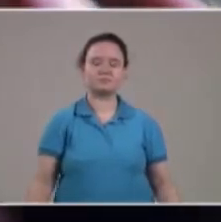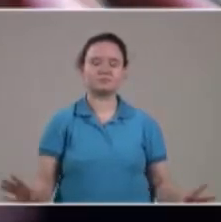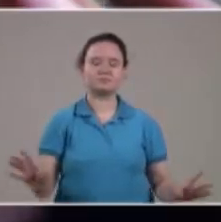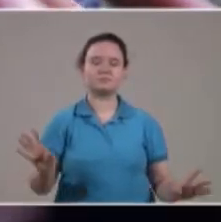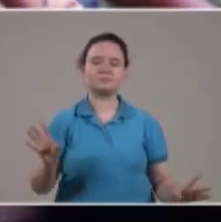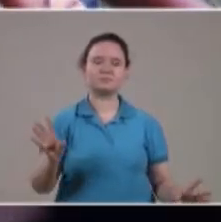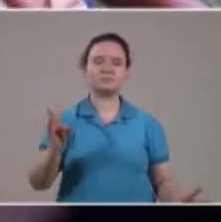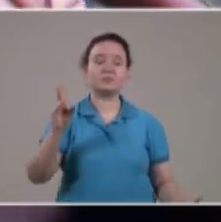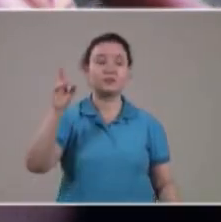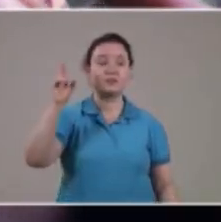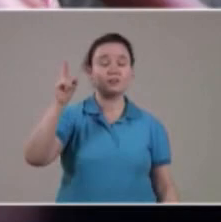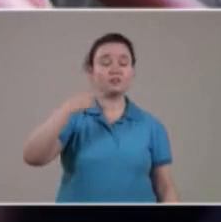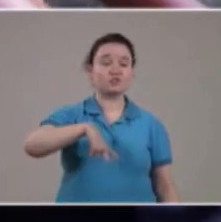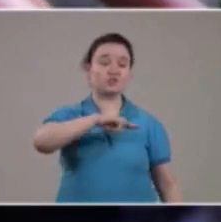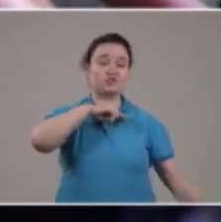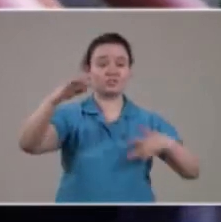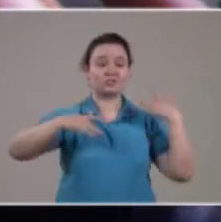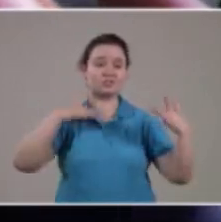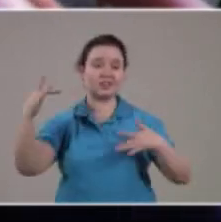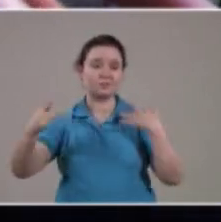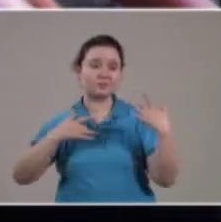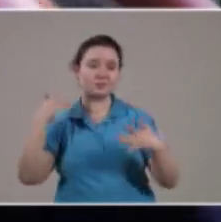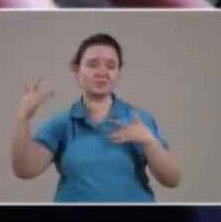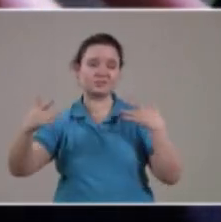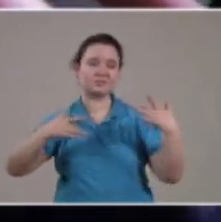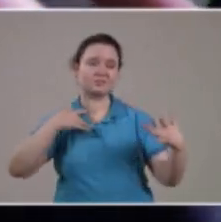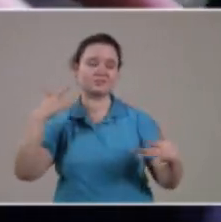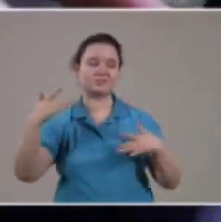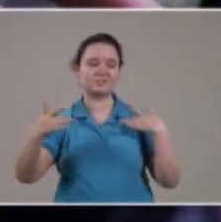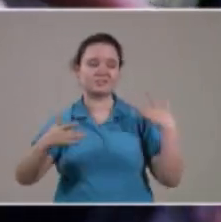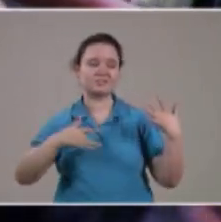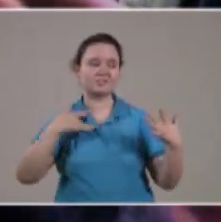Y nos gozaremos.